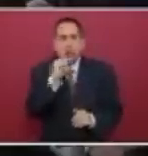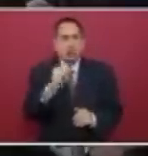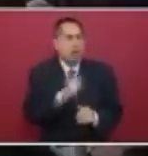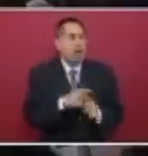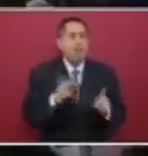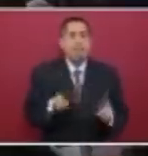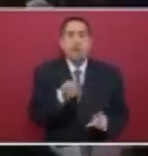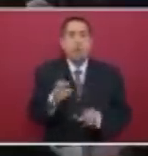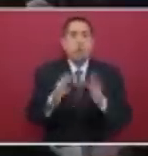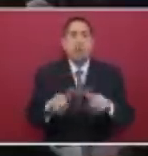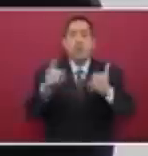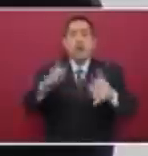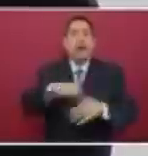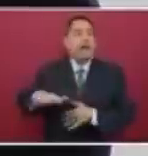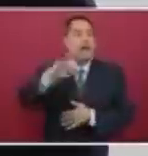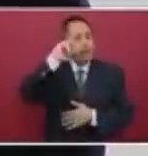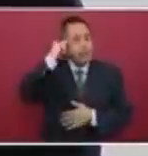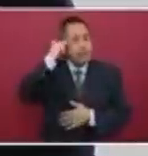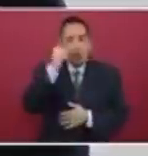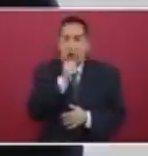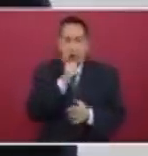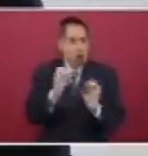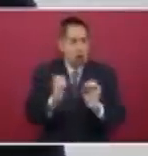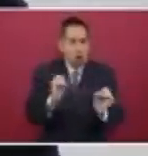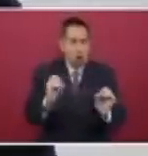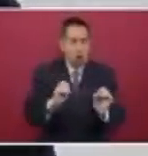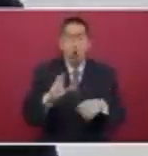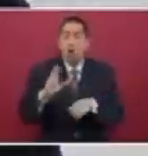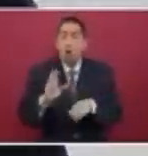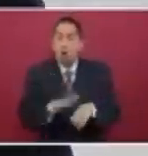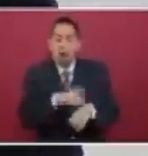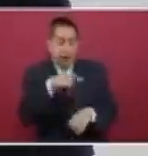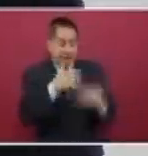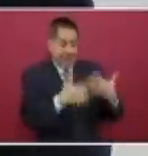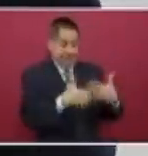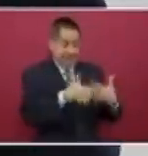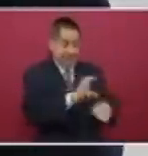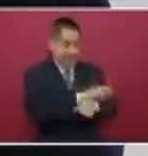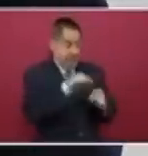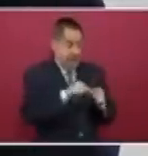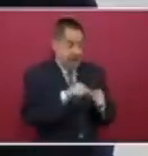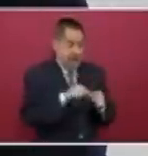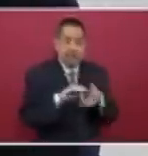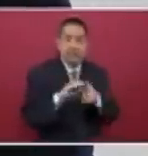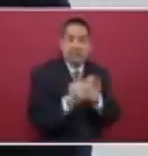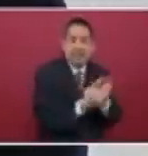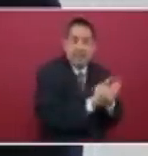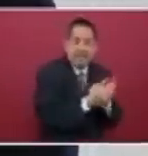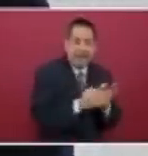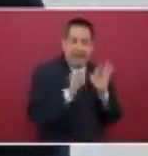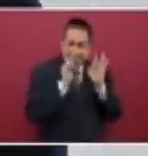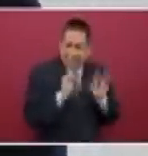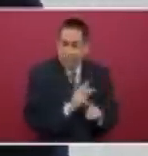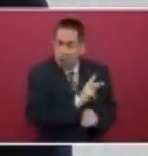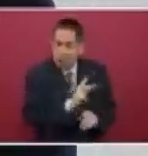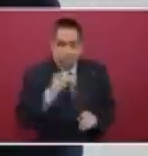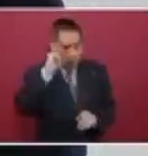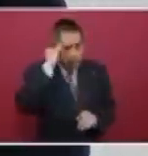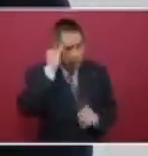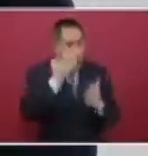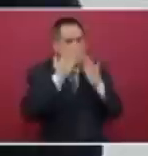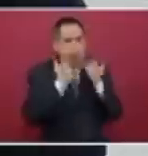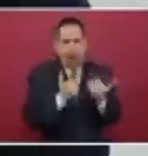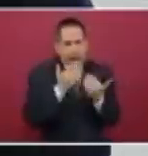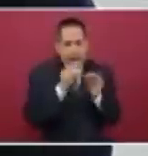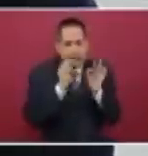indígena debido a que además de que en la zona directamente involucrada no existen comunidades totalmente indígenas la